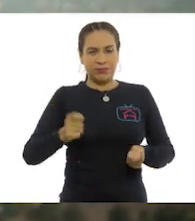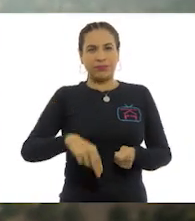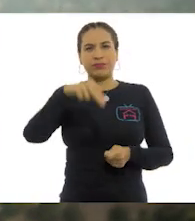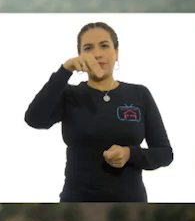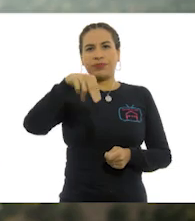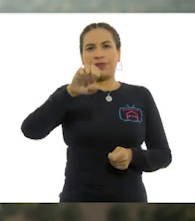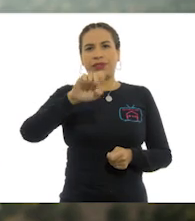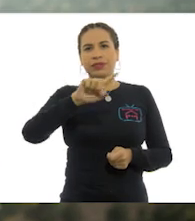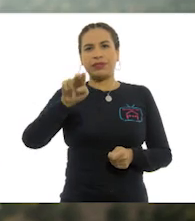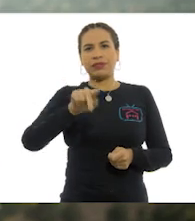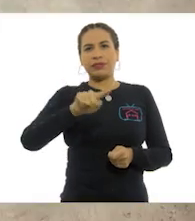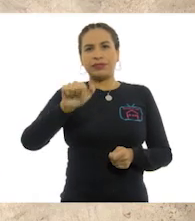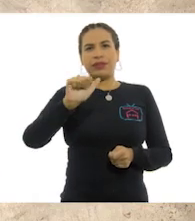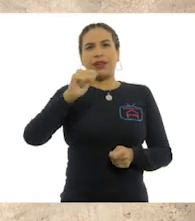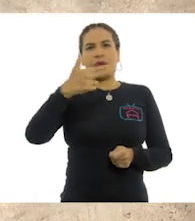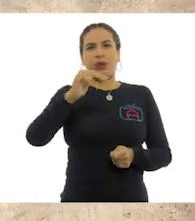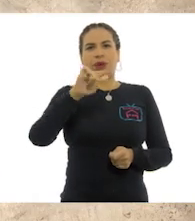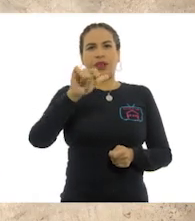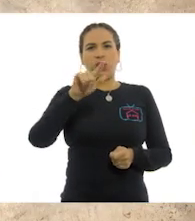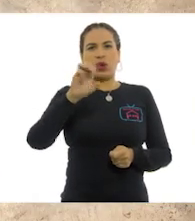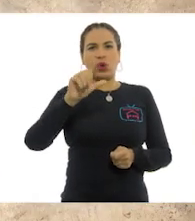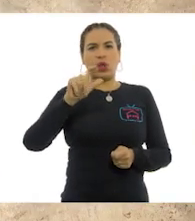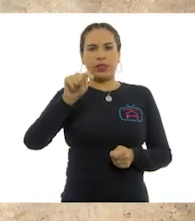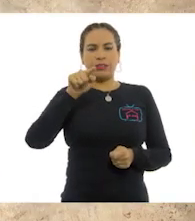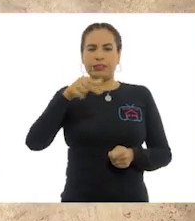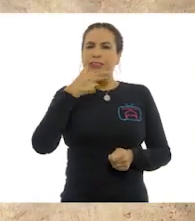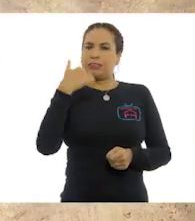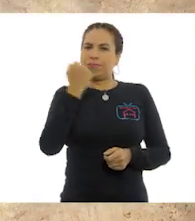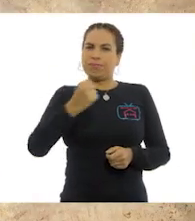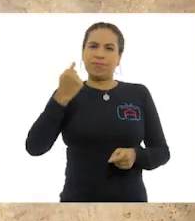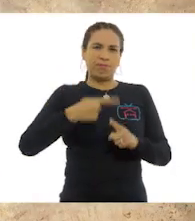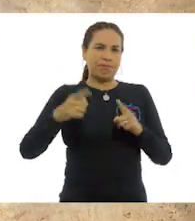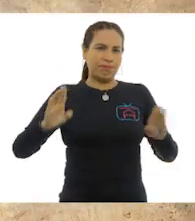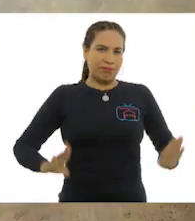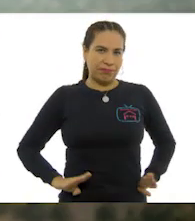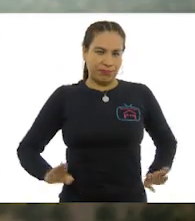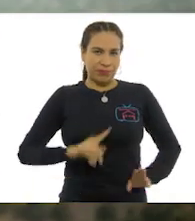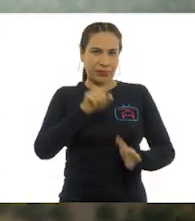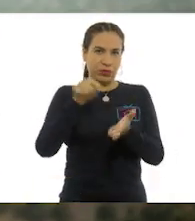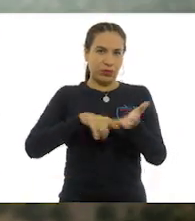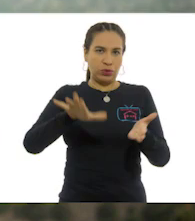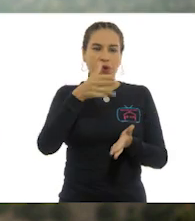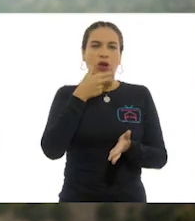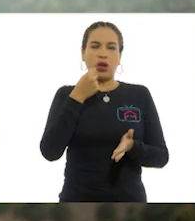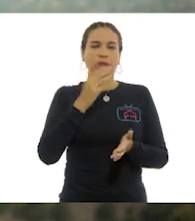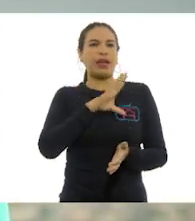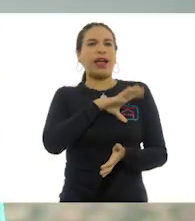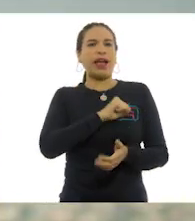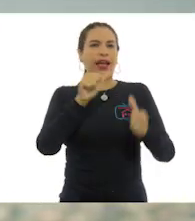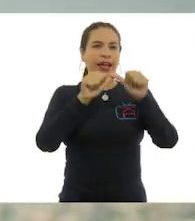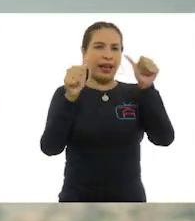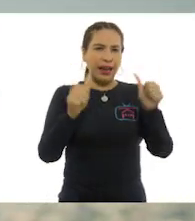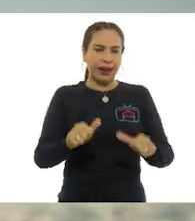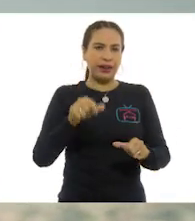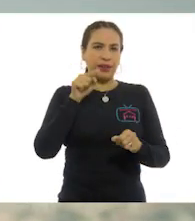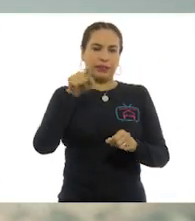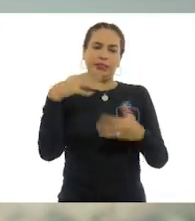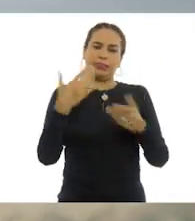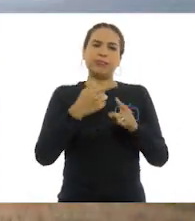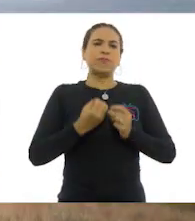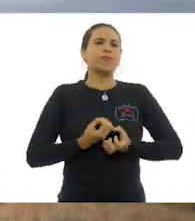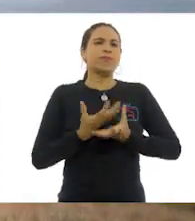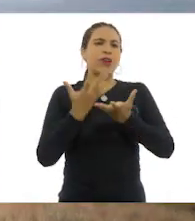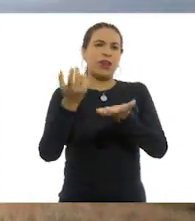Nezahualcóyotl, un hombre verdaderamente excepcional que le dio esas características. Este lugar era un hombre amante de las artes. Él fue un gran